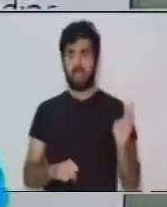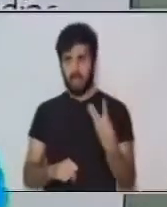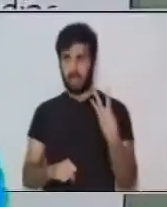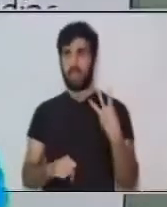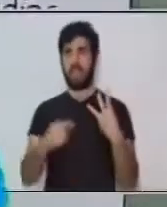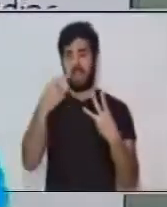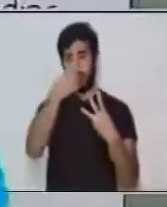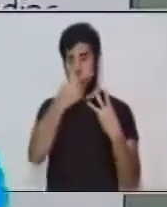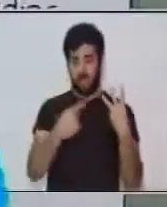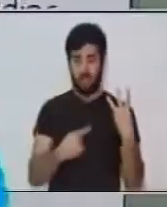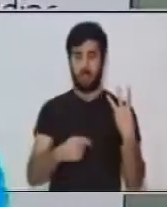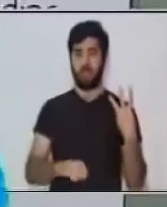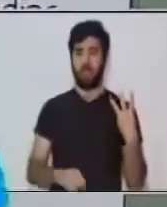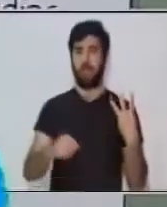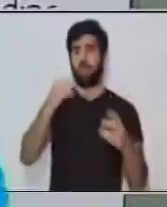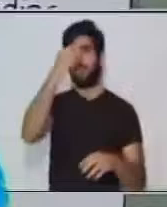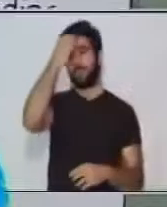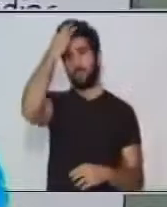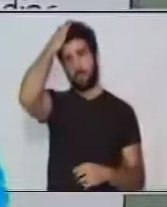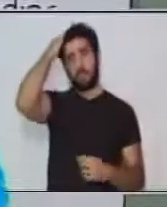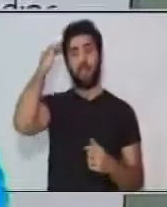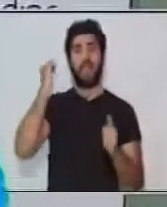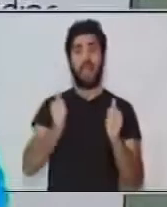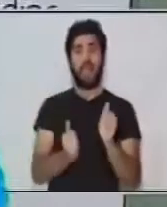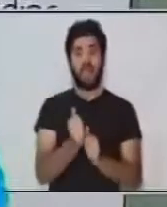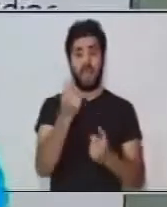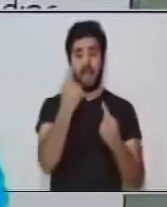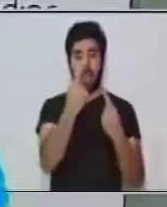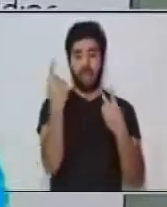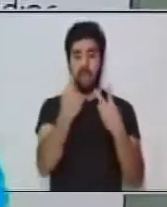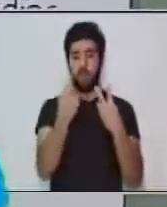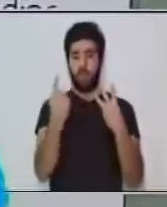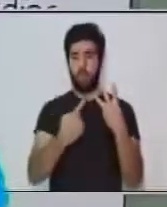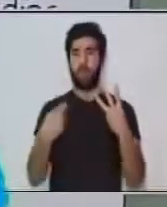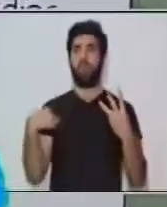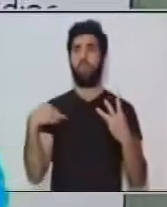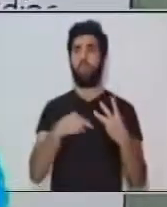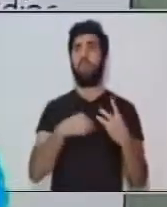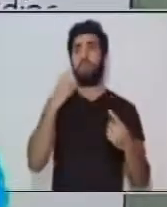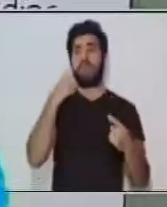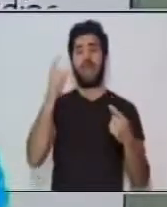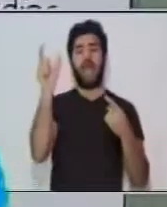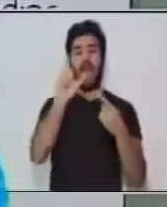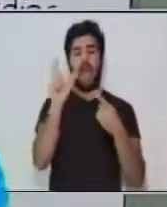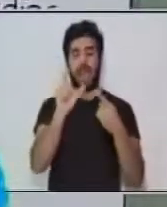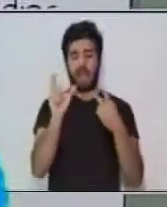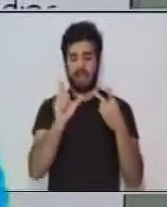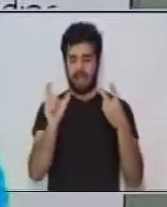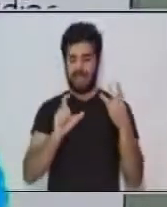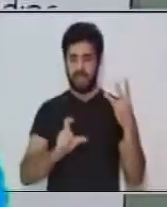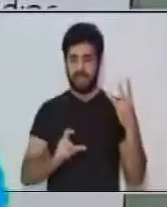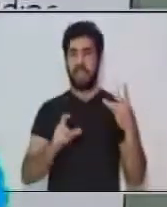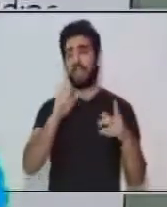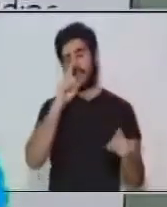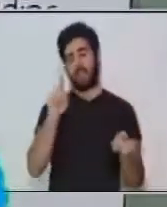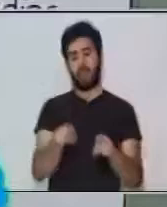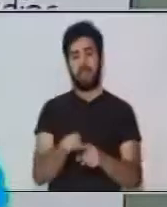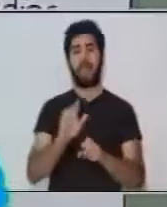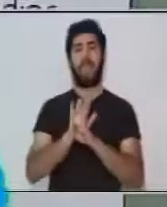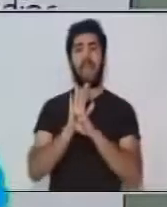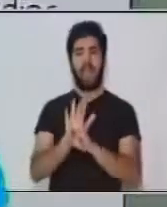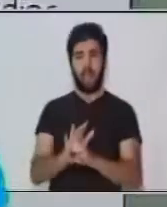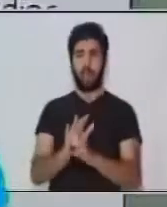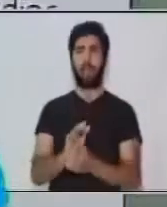fuentes de información terciarias. Y en cada una de ellas vamos a ver las características y también algunos ejemplos que ustedes pueden